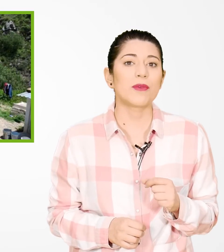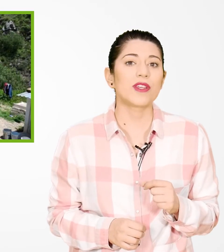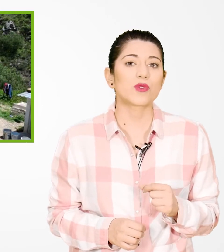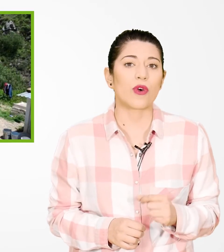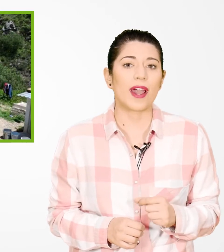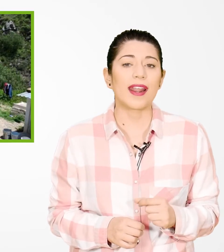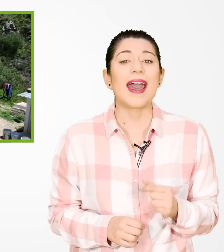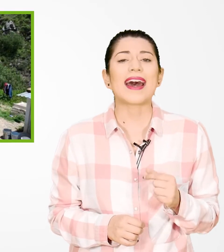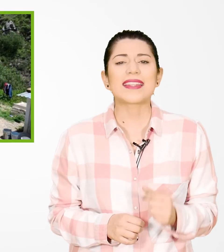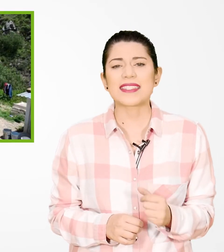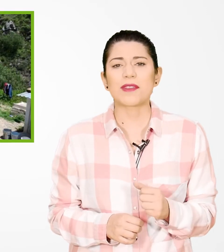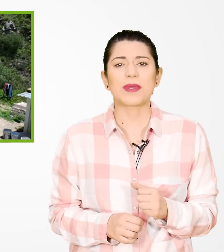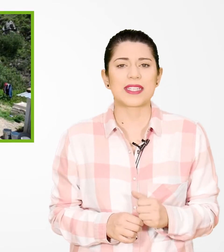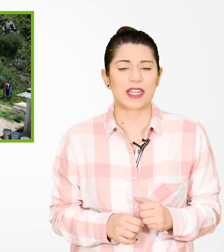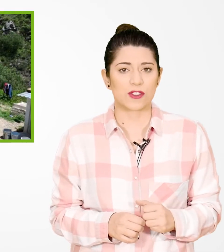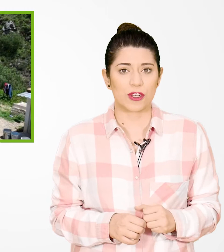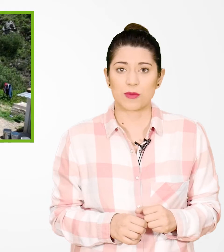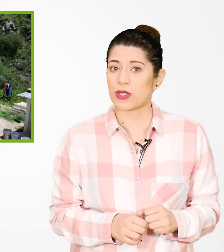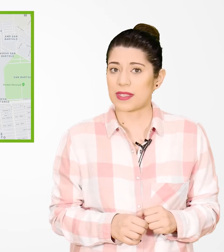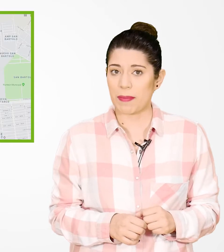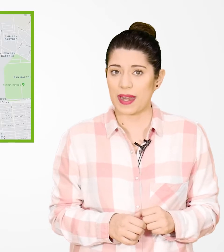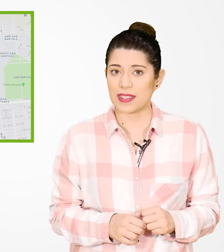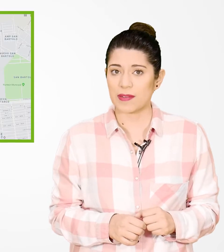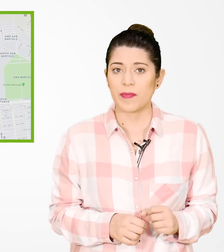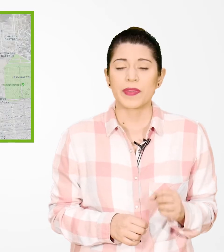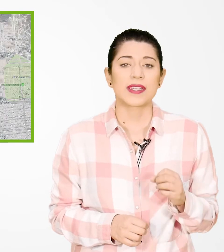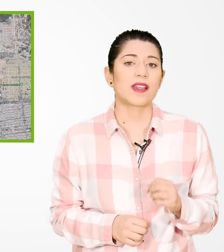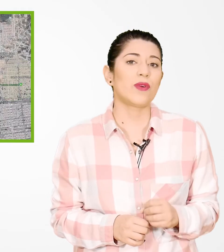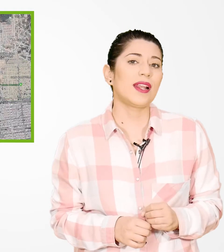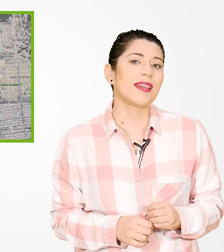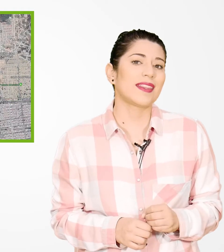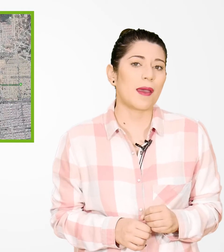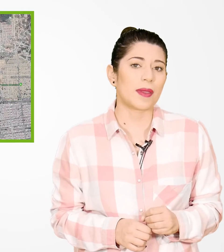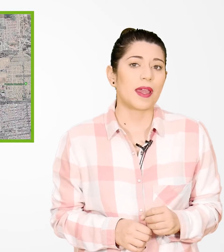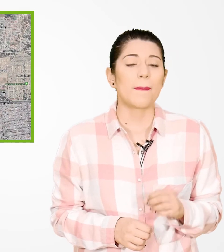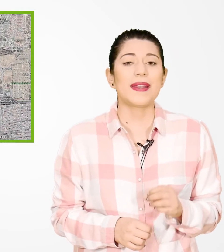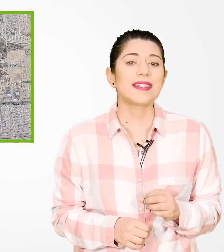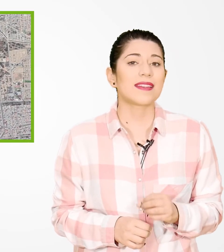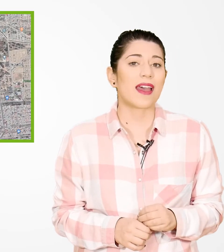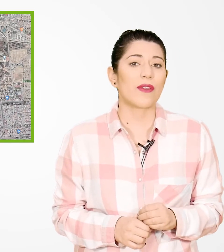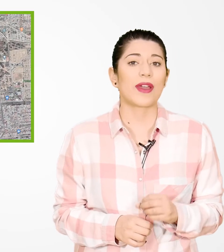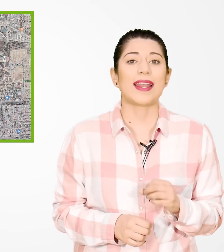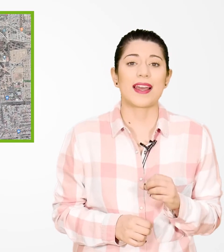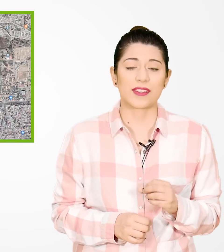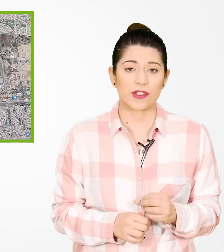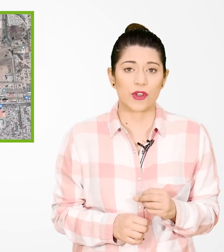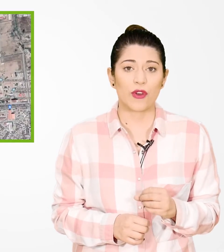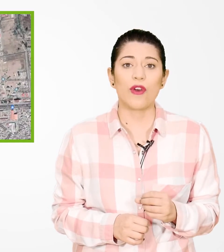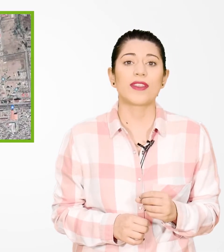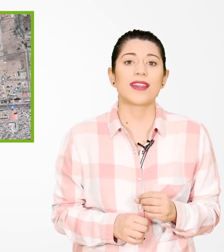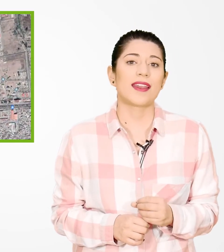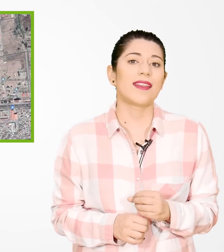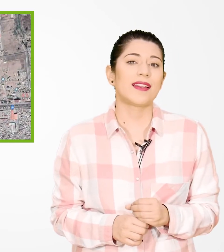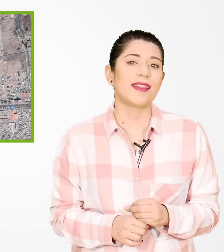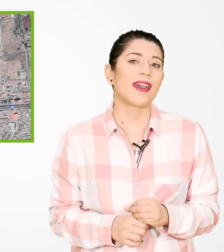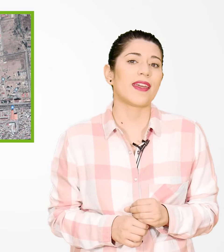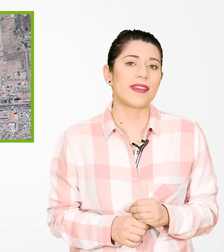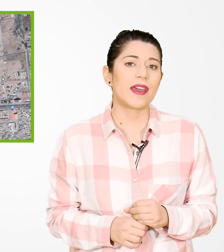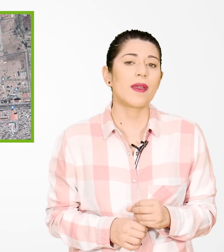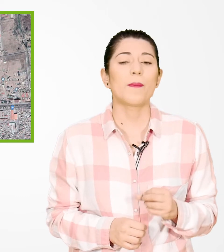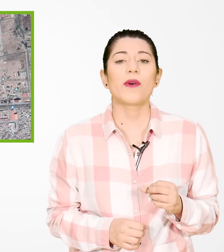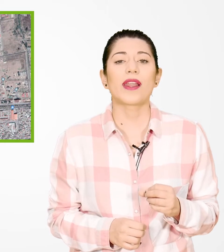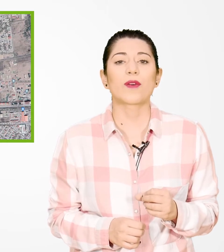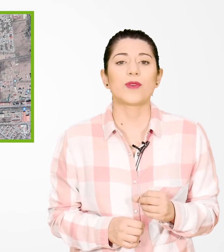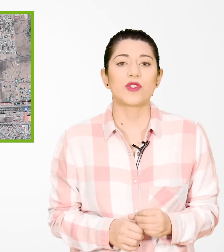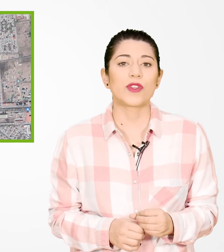el cambio de su hogar a 3 administraciones municipales. Según el dictamen presentado en la sesión ordinaria del día de